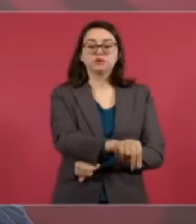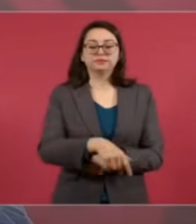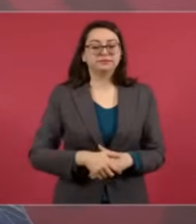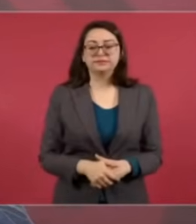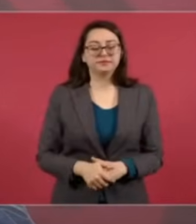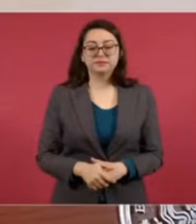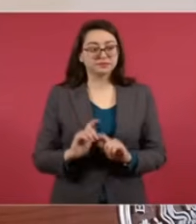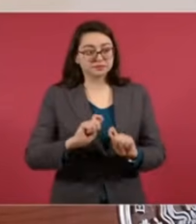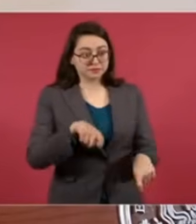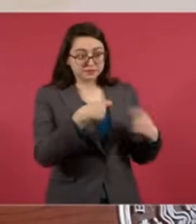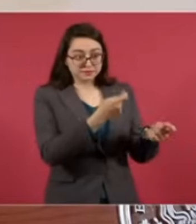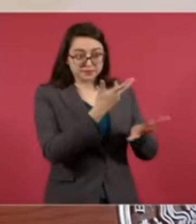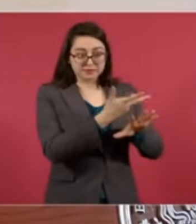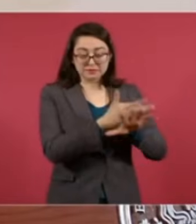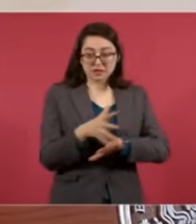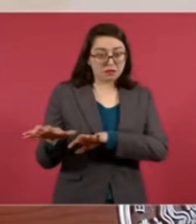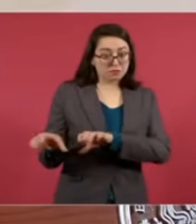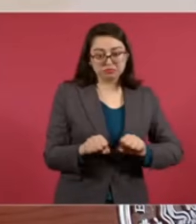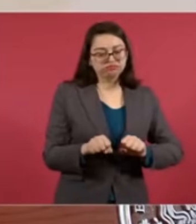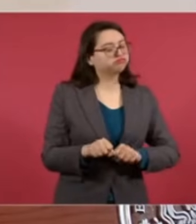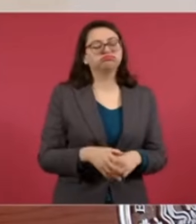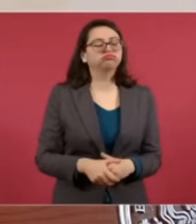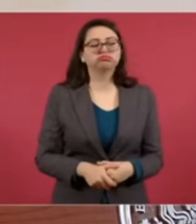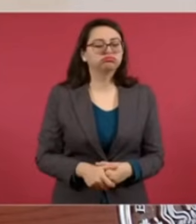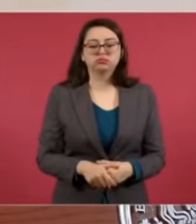a los de la compañía.